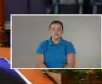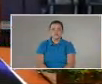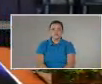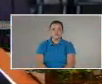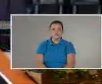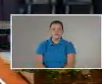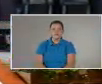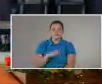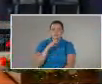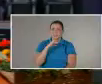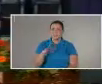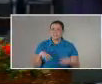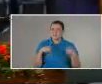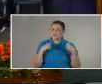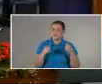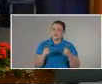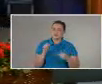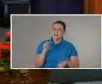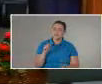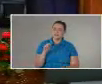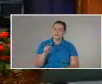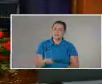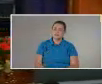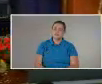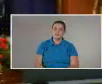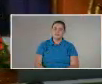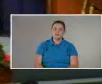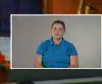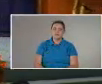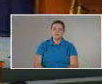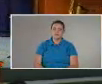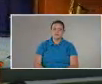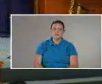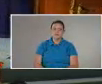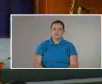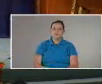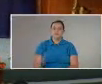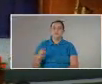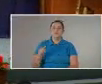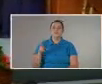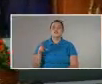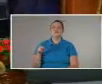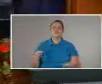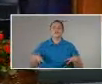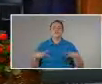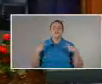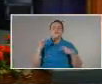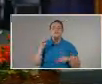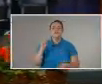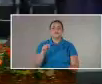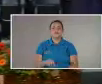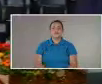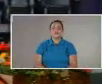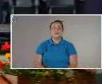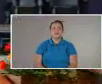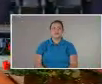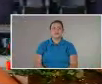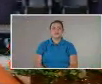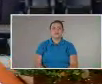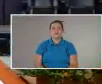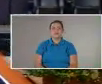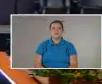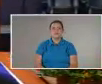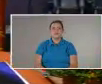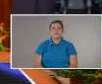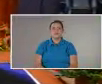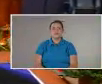Es fuerte esto, hermano, por eso le digo, pues. Pero ¿y a quién no le ha pasado, pues? Y voy a ponerlo más